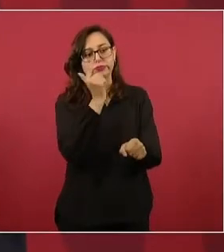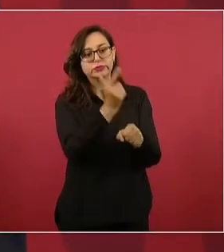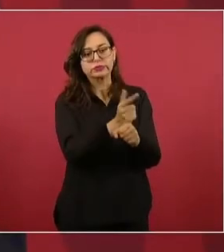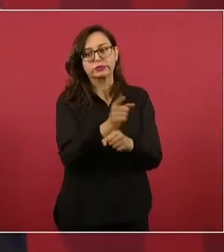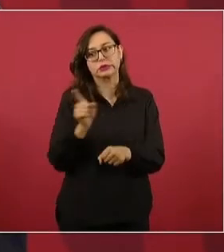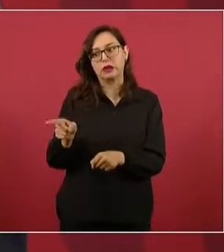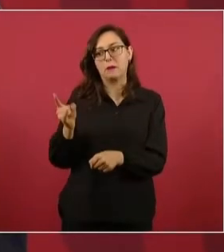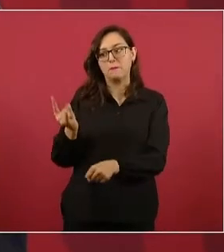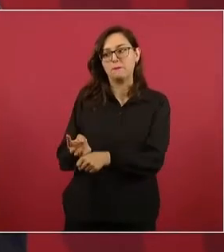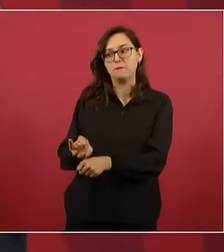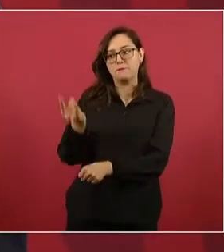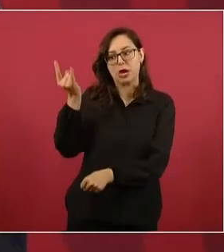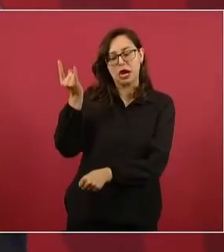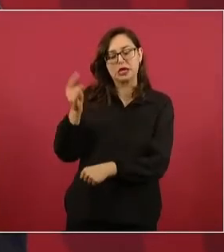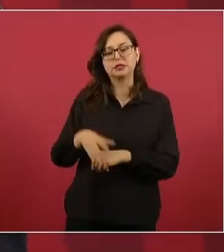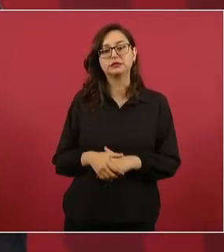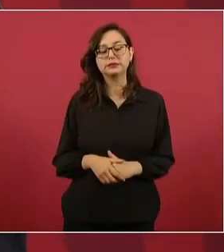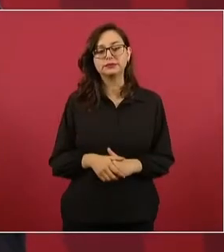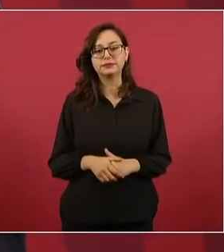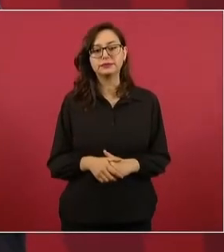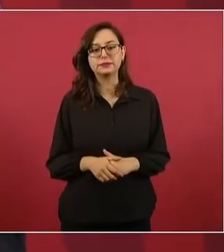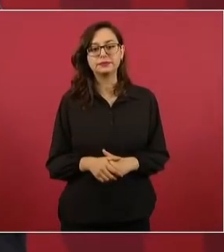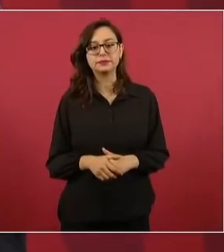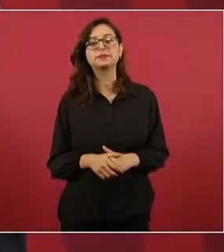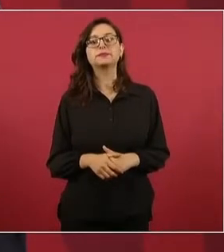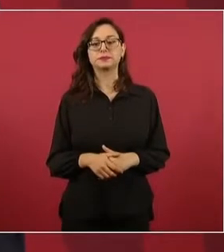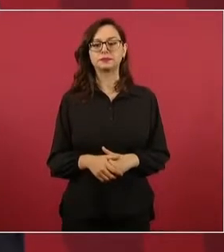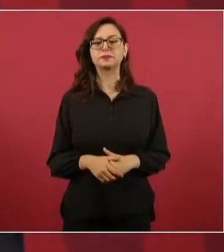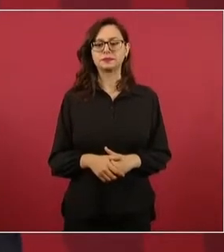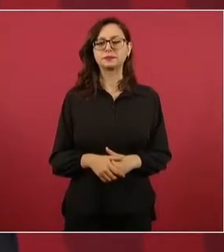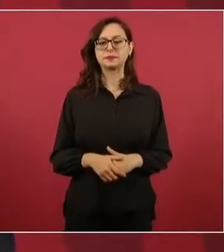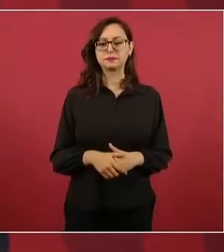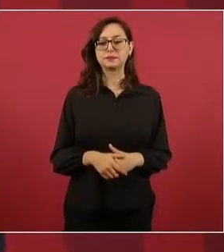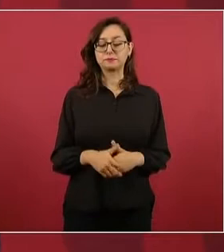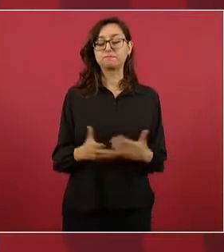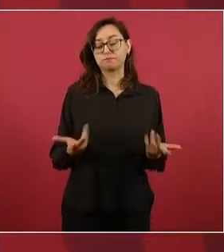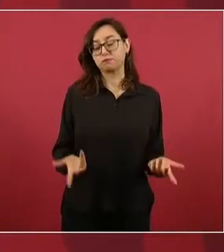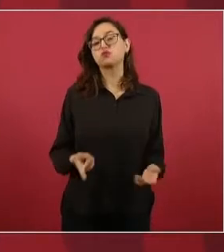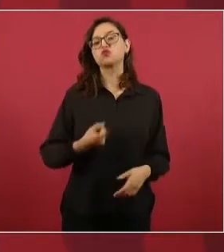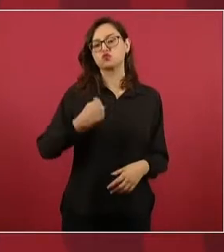de diálogo, de discusión,